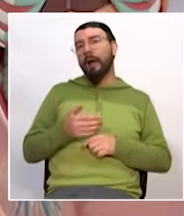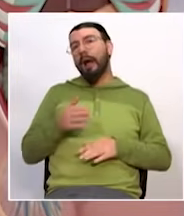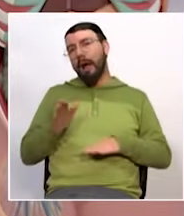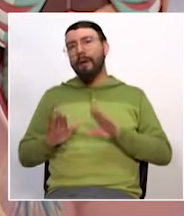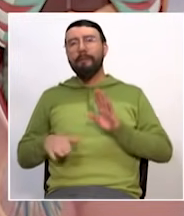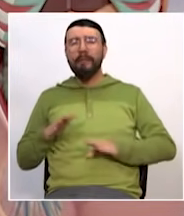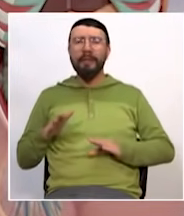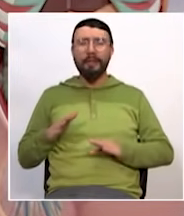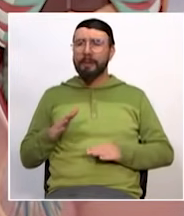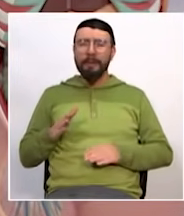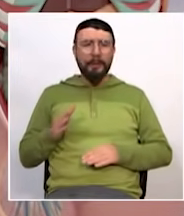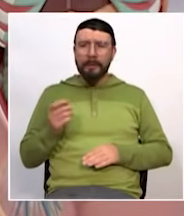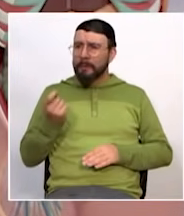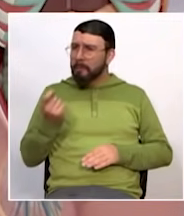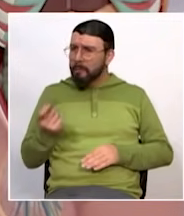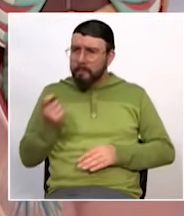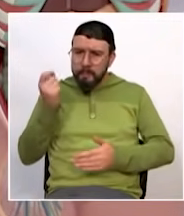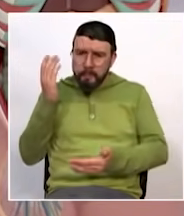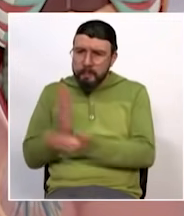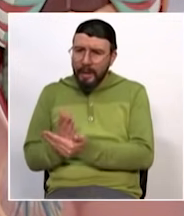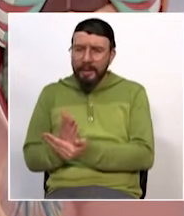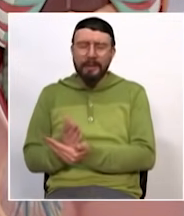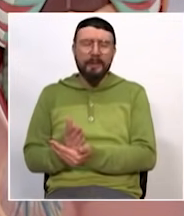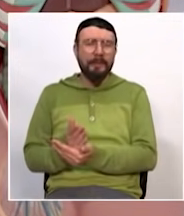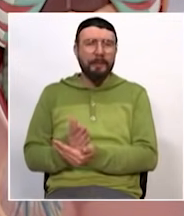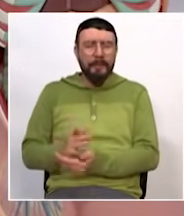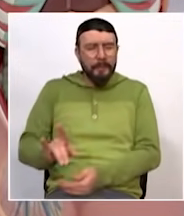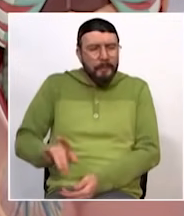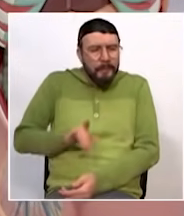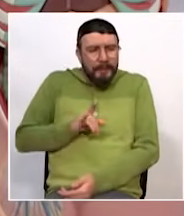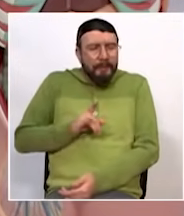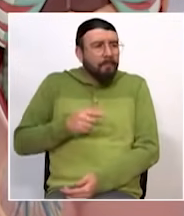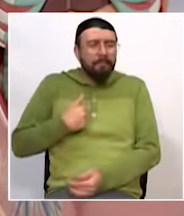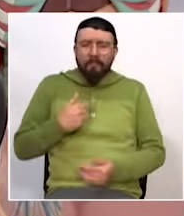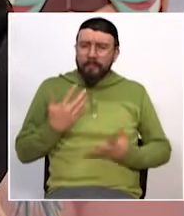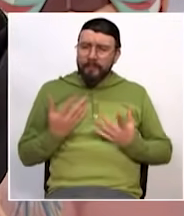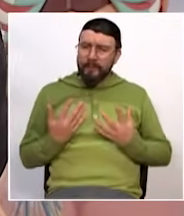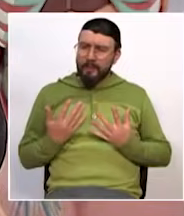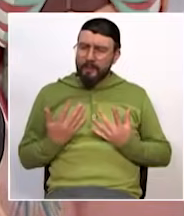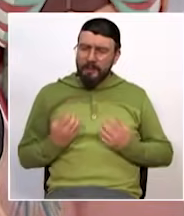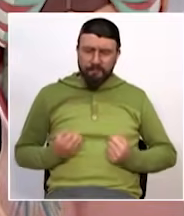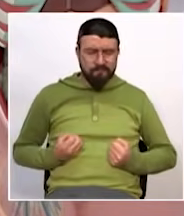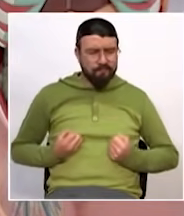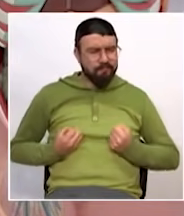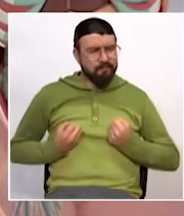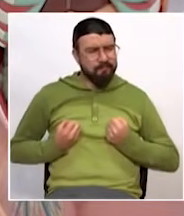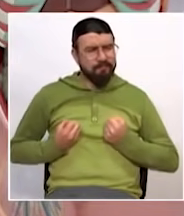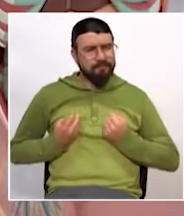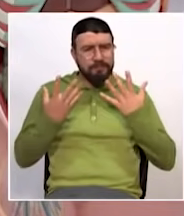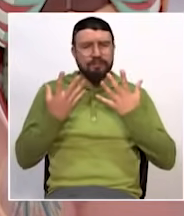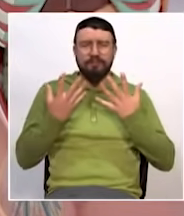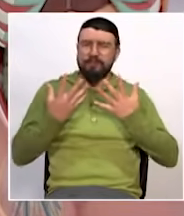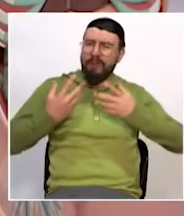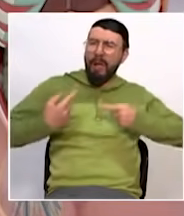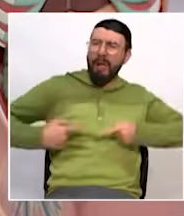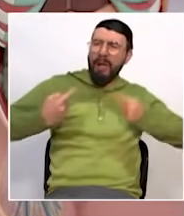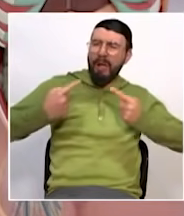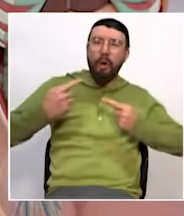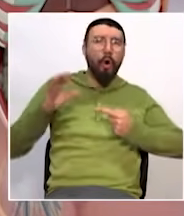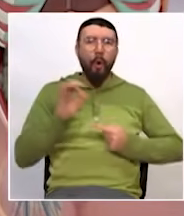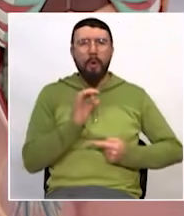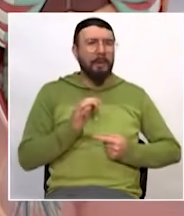gota rebasa el vaso y por un estímulo elemental la persona descarga y comienza a vociferar oa correr